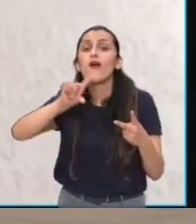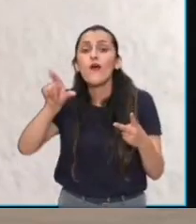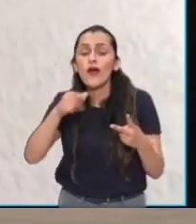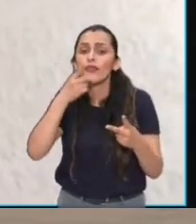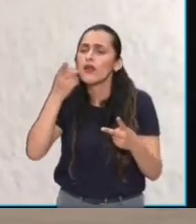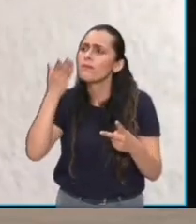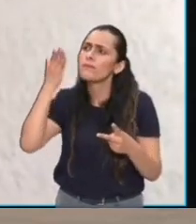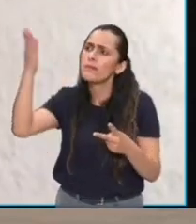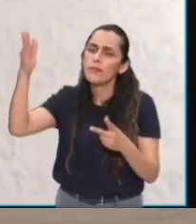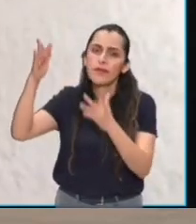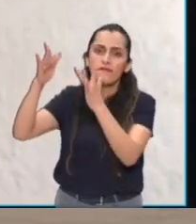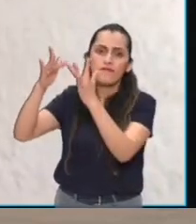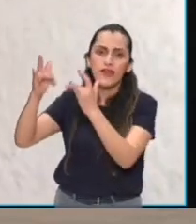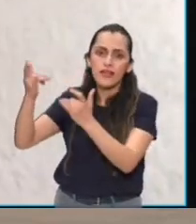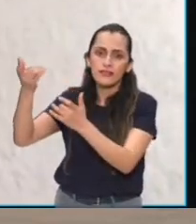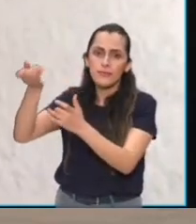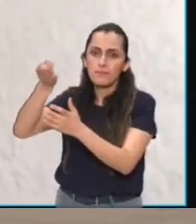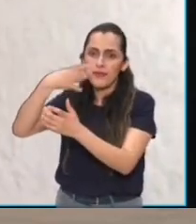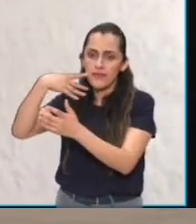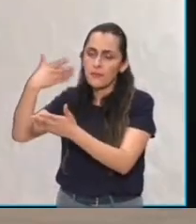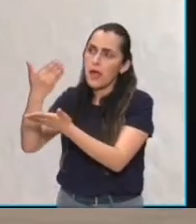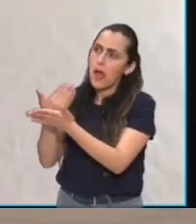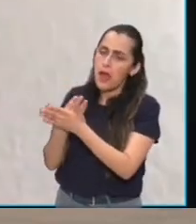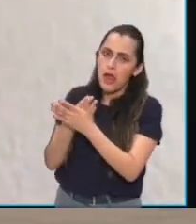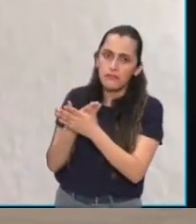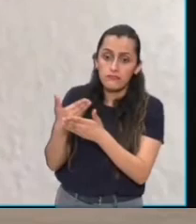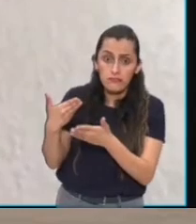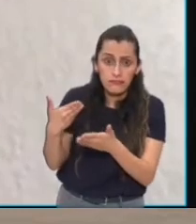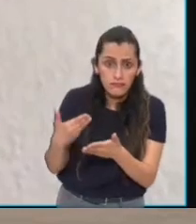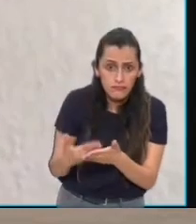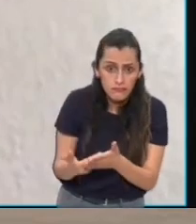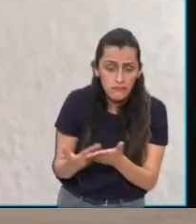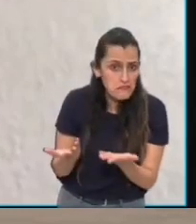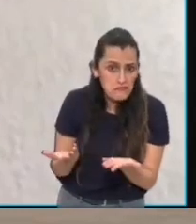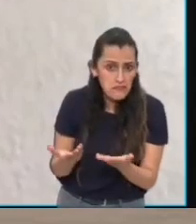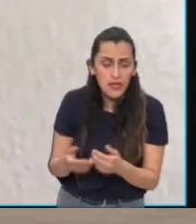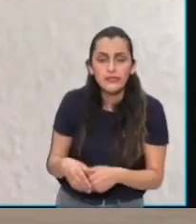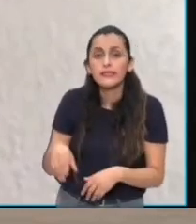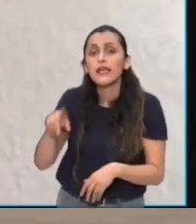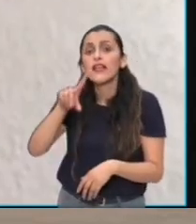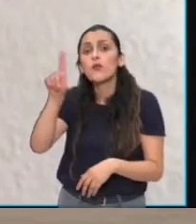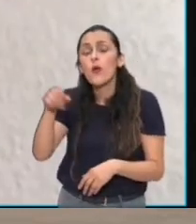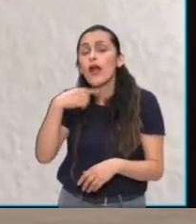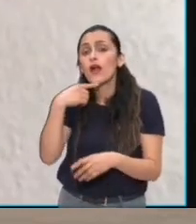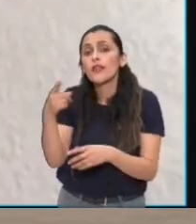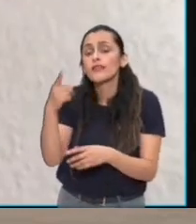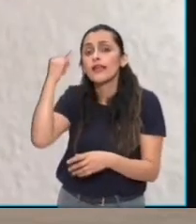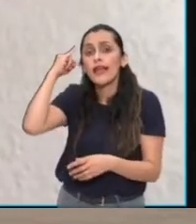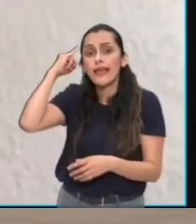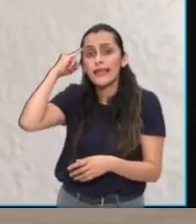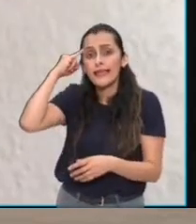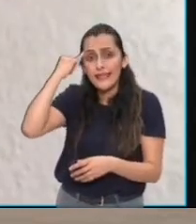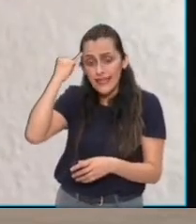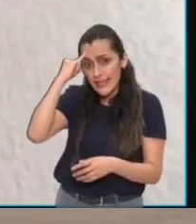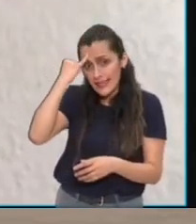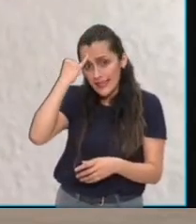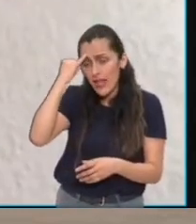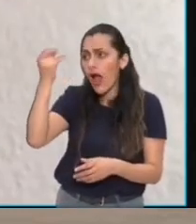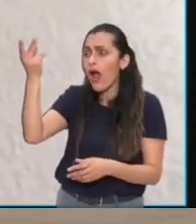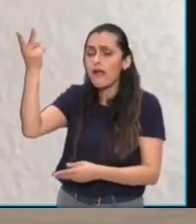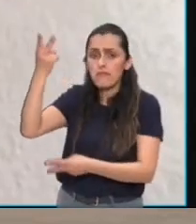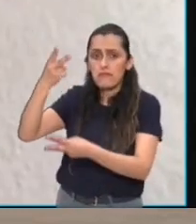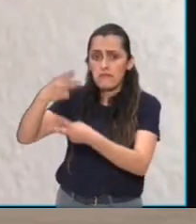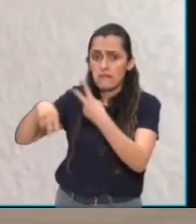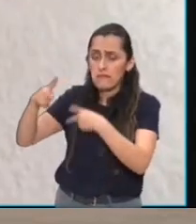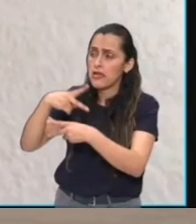en la que todavía no llegan. Después mencionaron que los iban a traer de la India, es muy lamentable que argumentaron que ni tan siquiera iban a